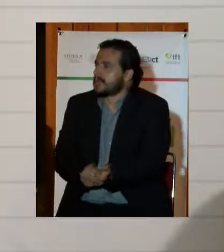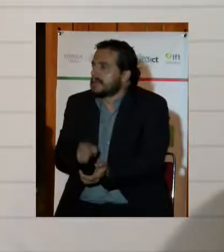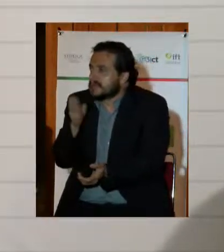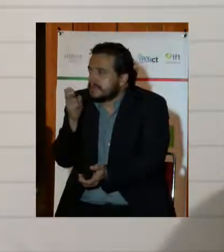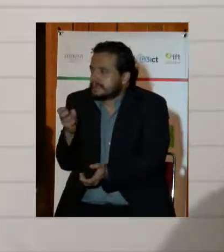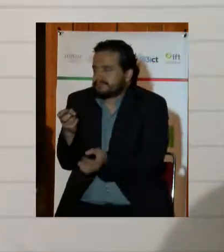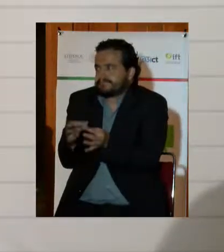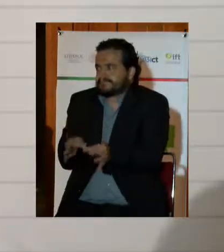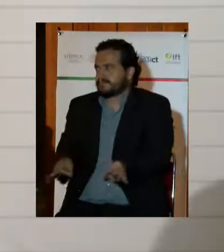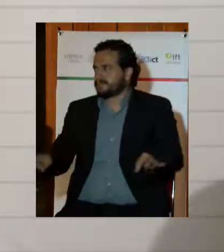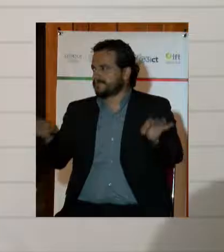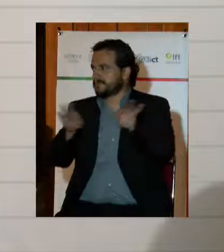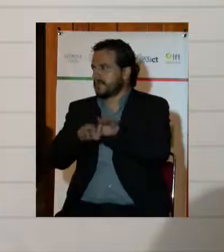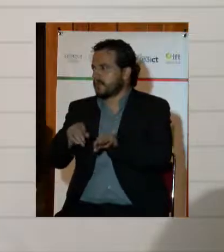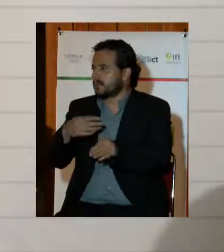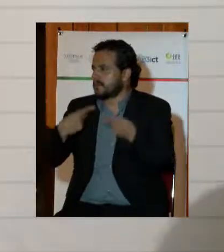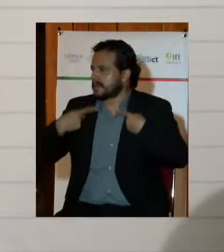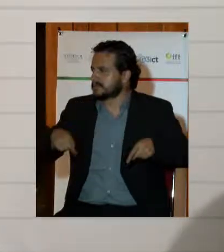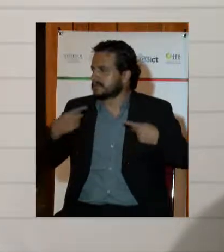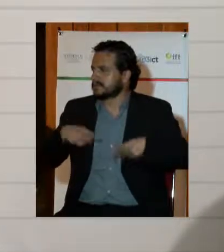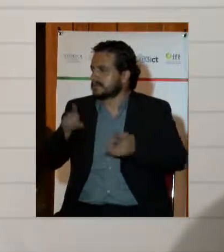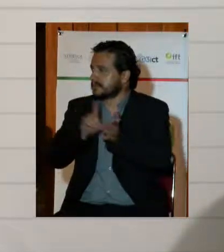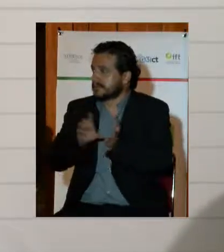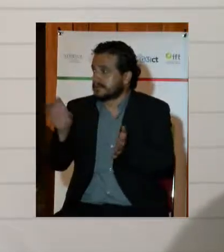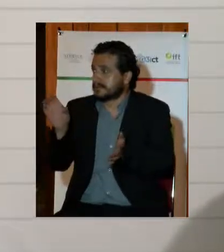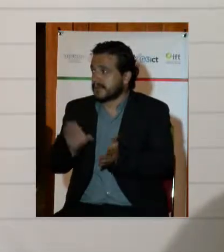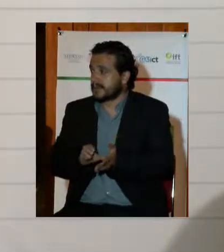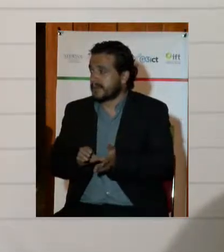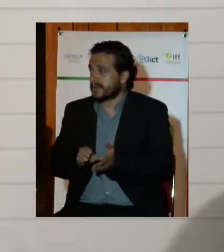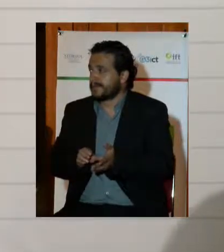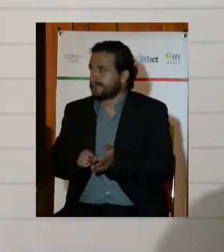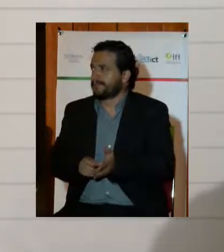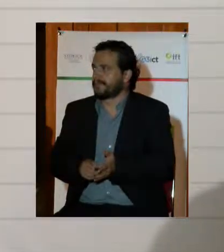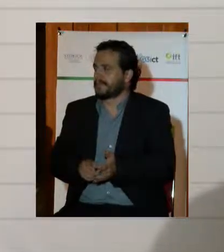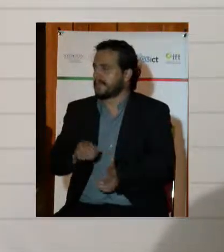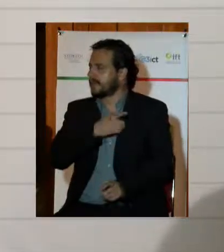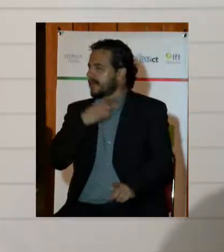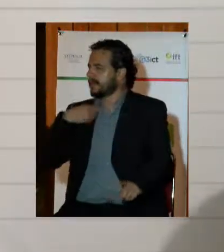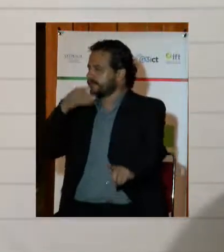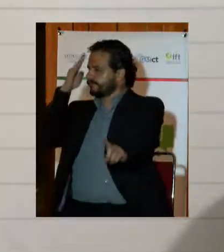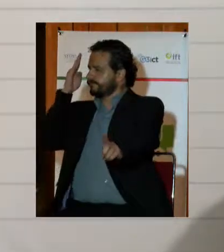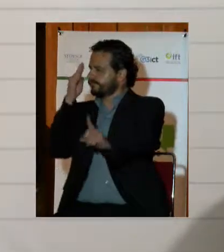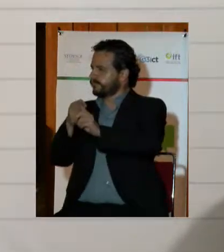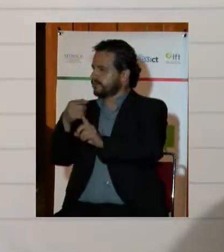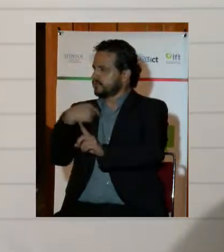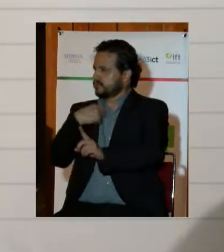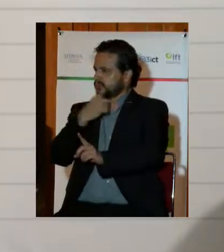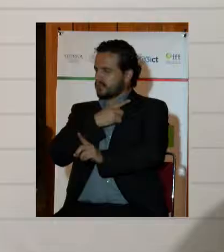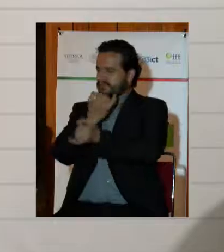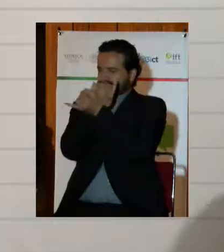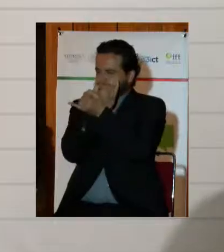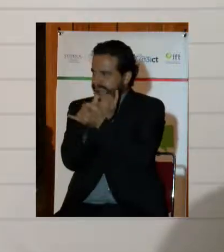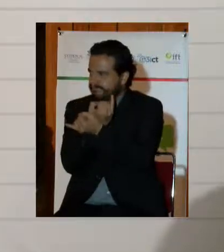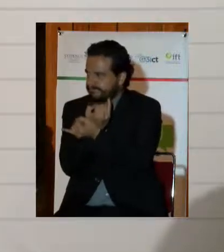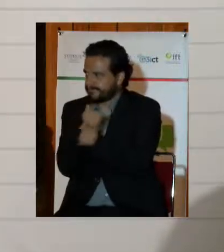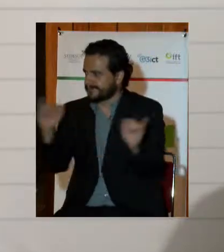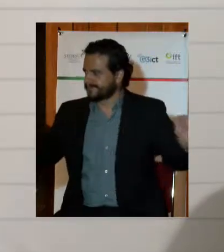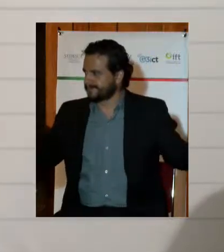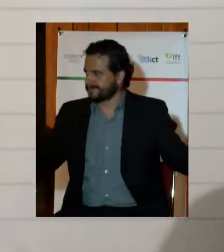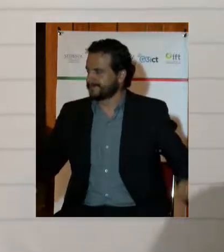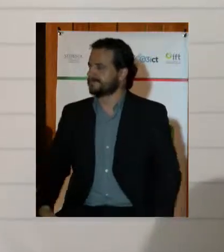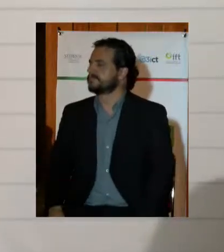para las personas con discapacidad tiene el lograr su autonomía e independencia individual.